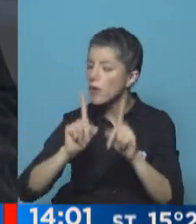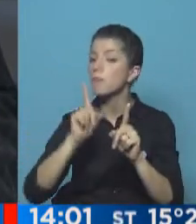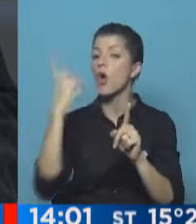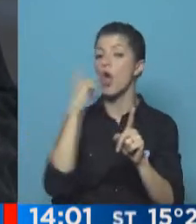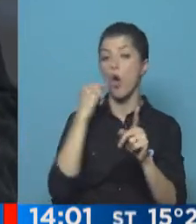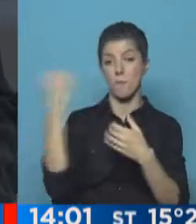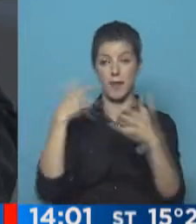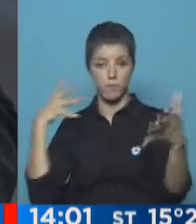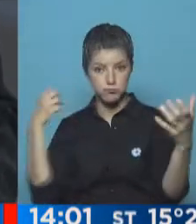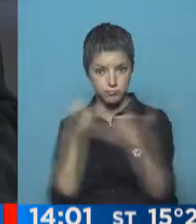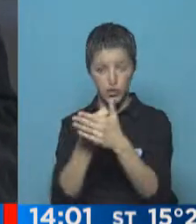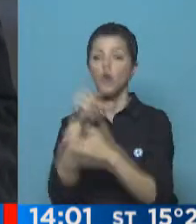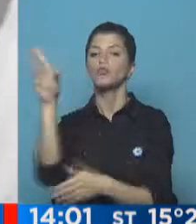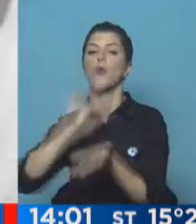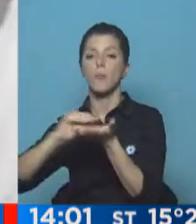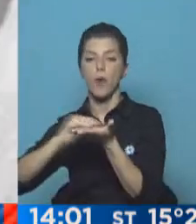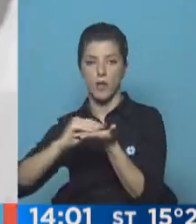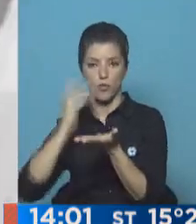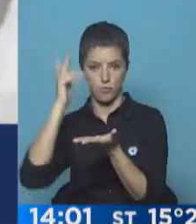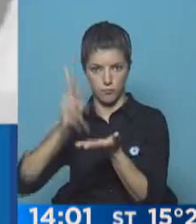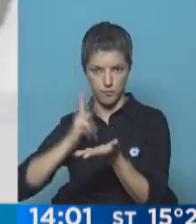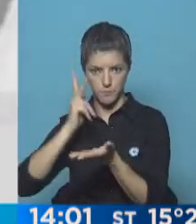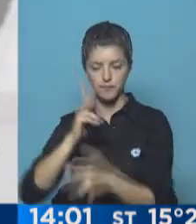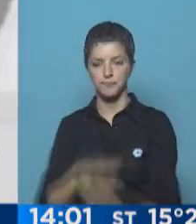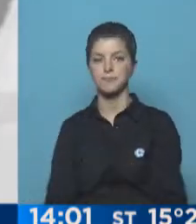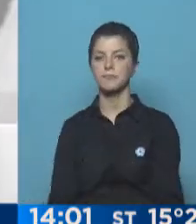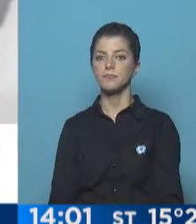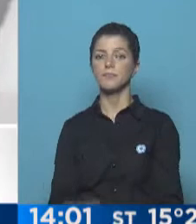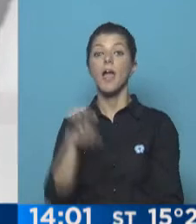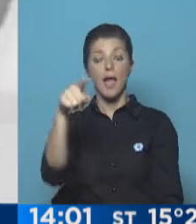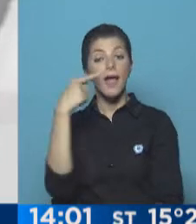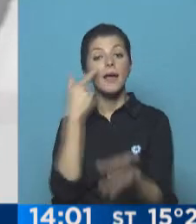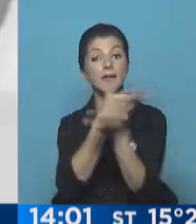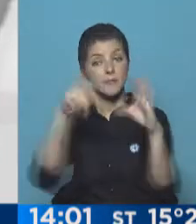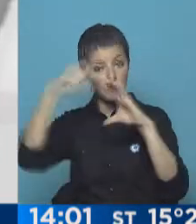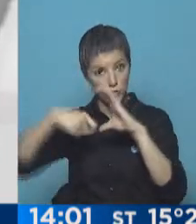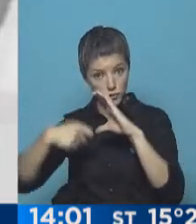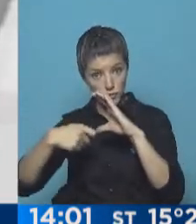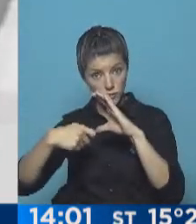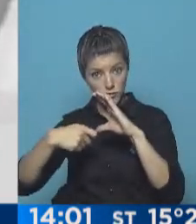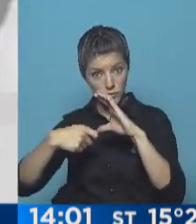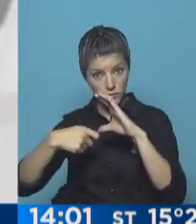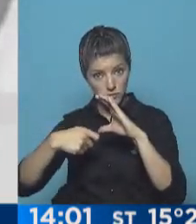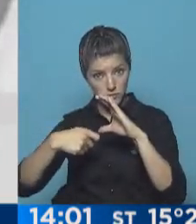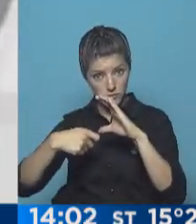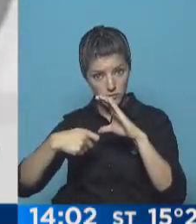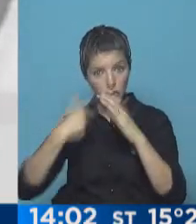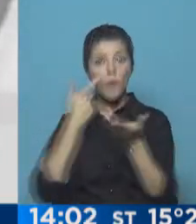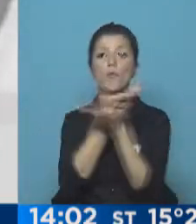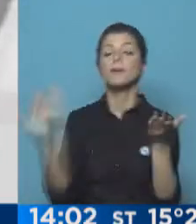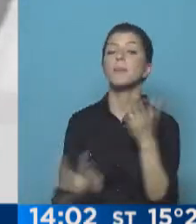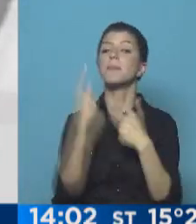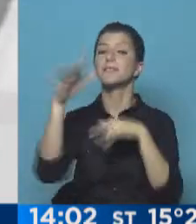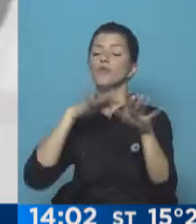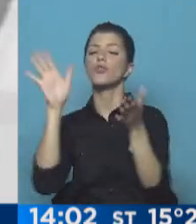ocurrió esto habló su abogado o vídeo y pone en jaque la primera versión que había circulado respecto al